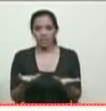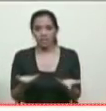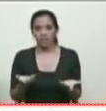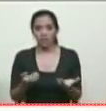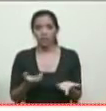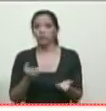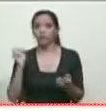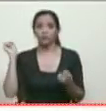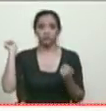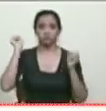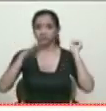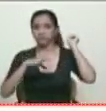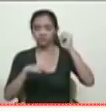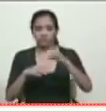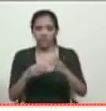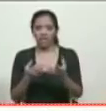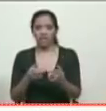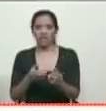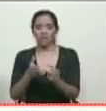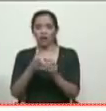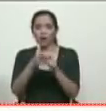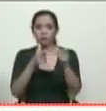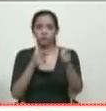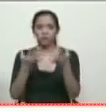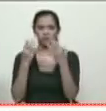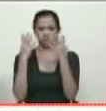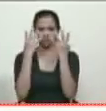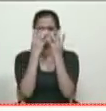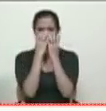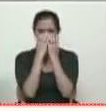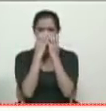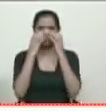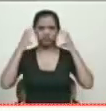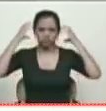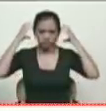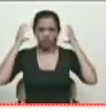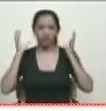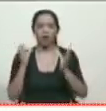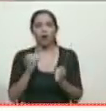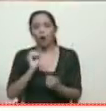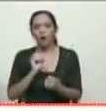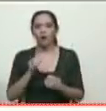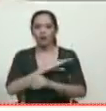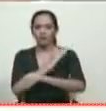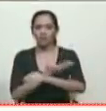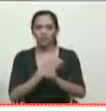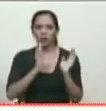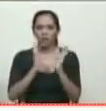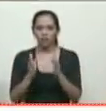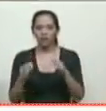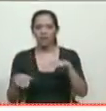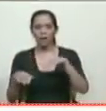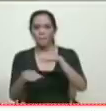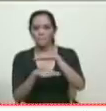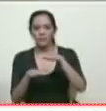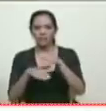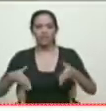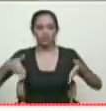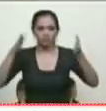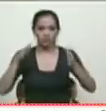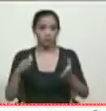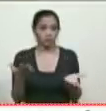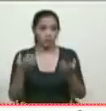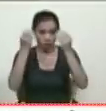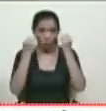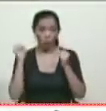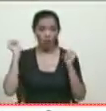bombas lacrimógenas o porque el FAES estuviese realizando operativos o porque las fuerzas del orden estuvieran en la planta baja de cada edificio. La guarimba